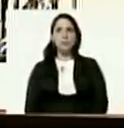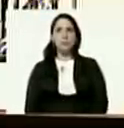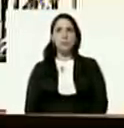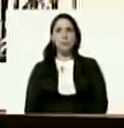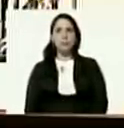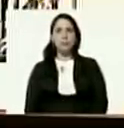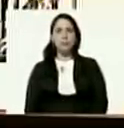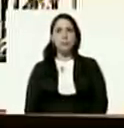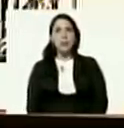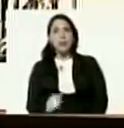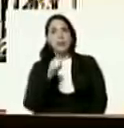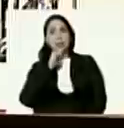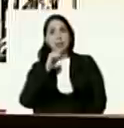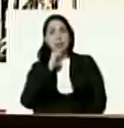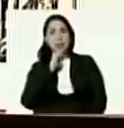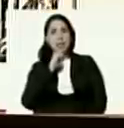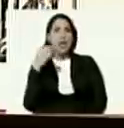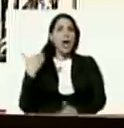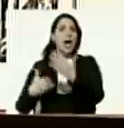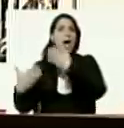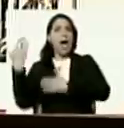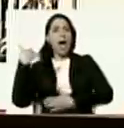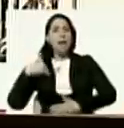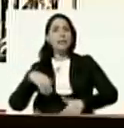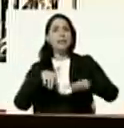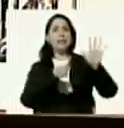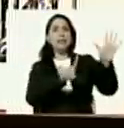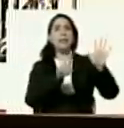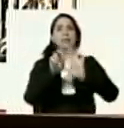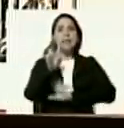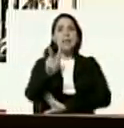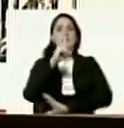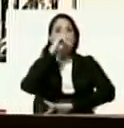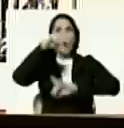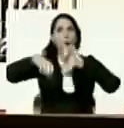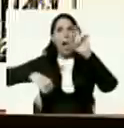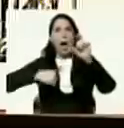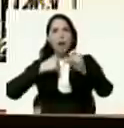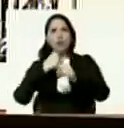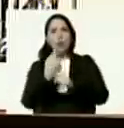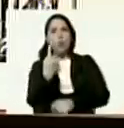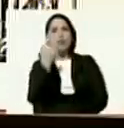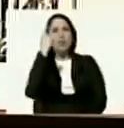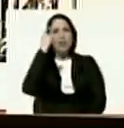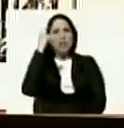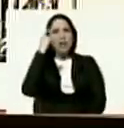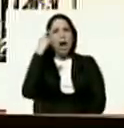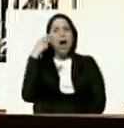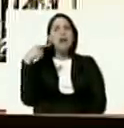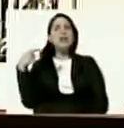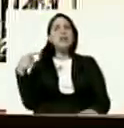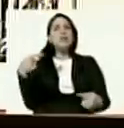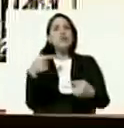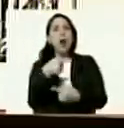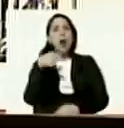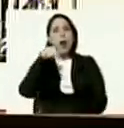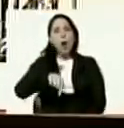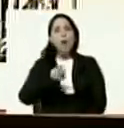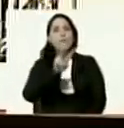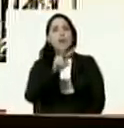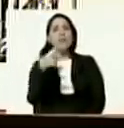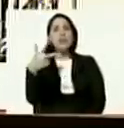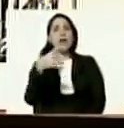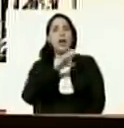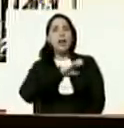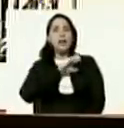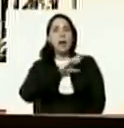de quienes hace 62 años, un día como hoy, el 23